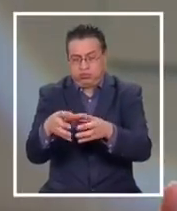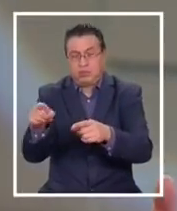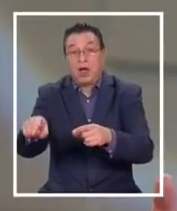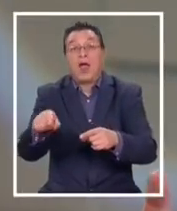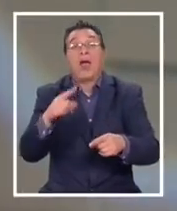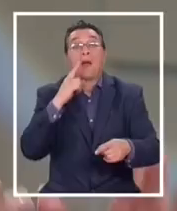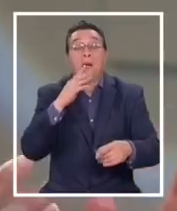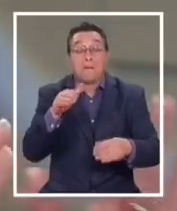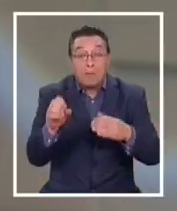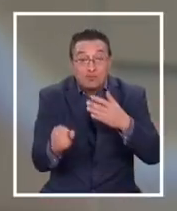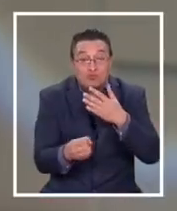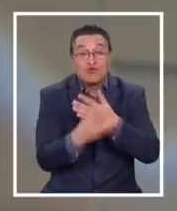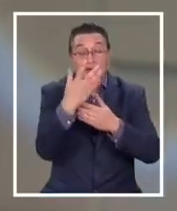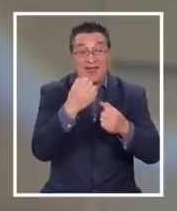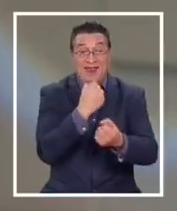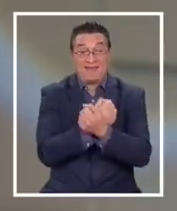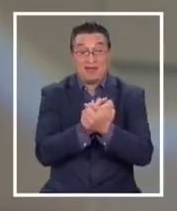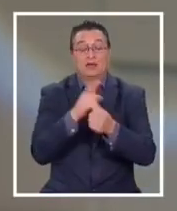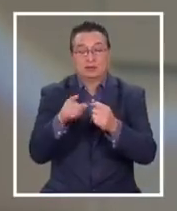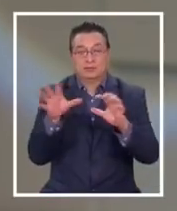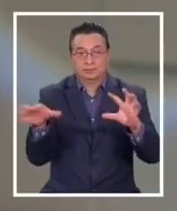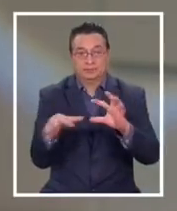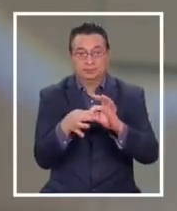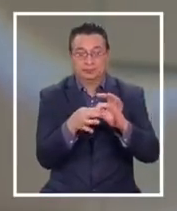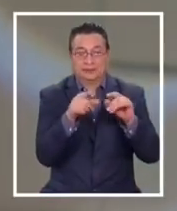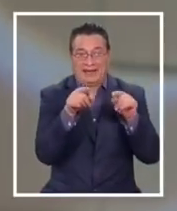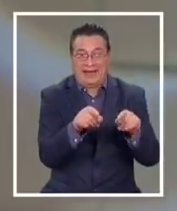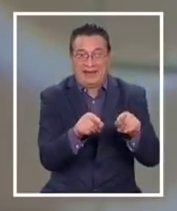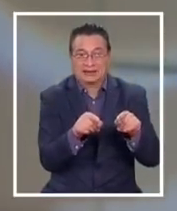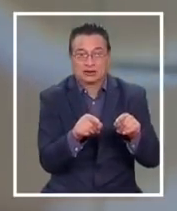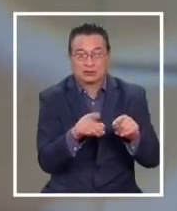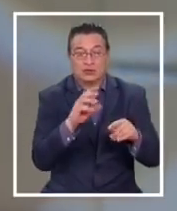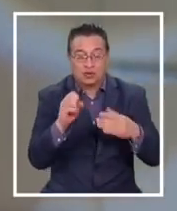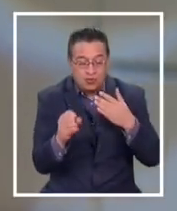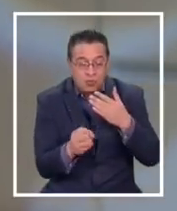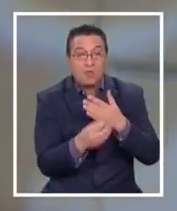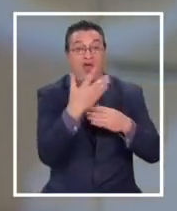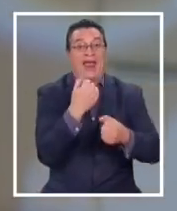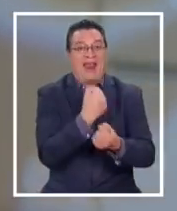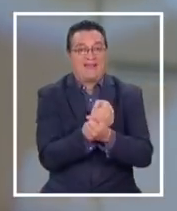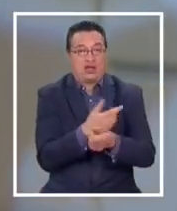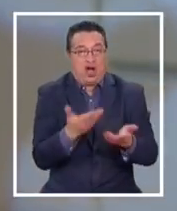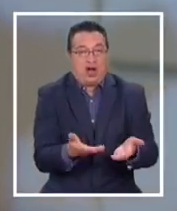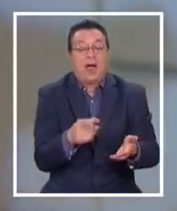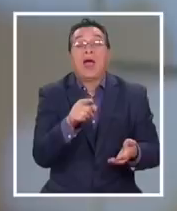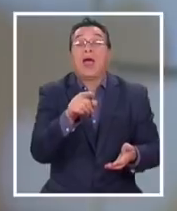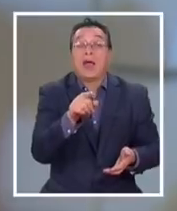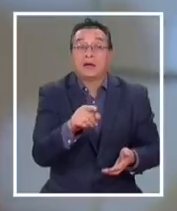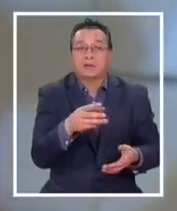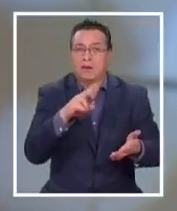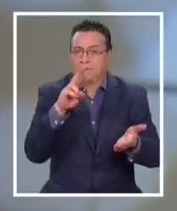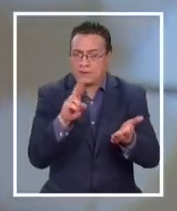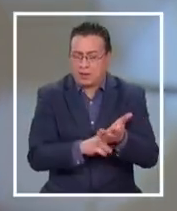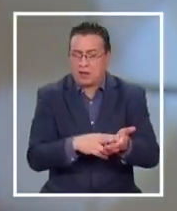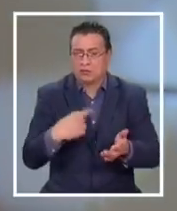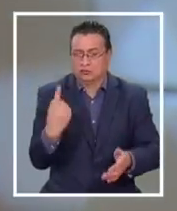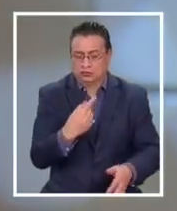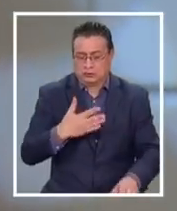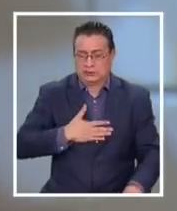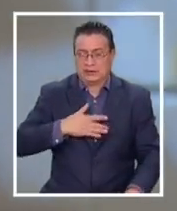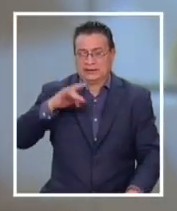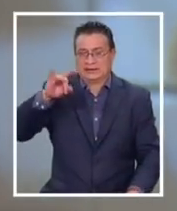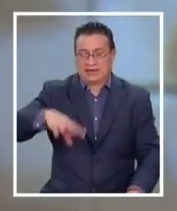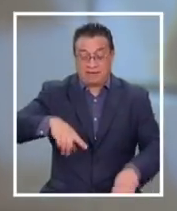la modernización de Carabineros tiene que estar relacionada con esas 200 funciones. Dicho eso, como efectivamente sabemos que son